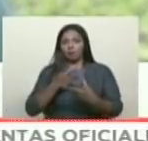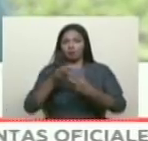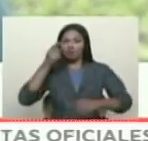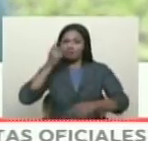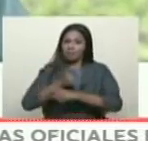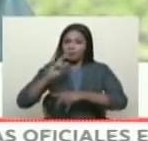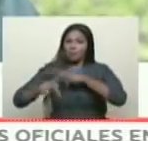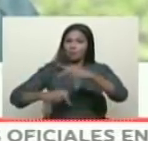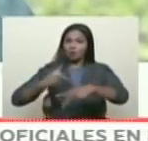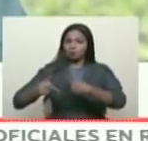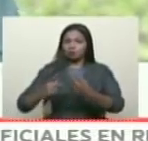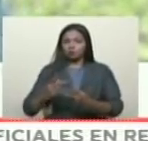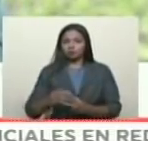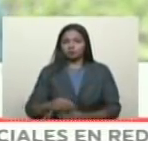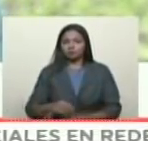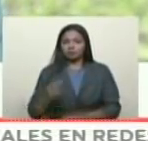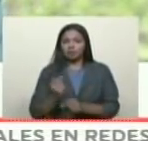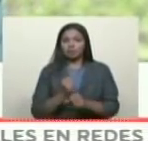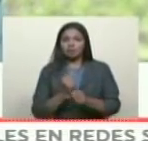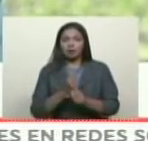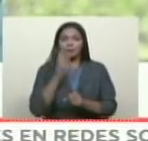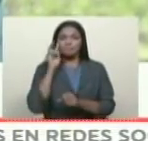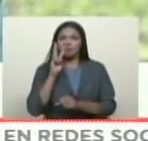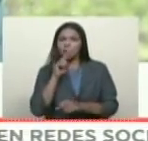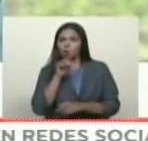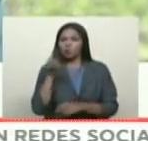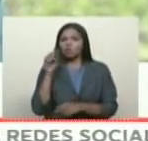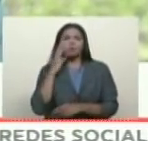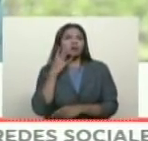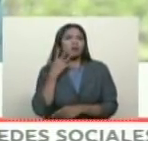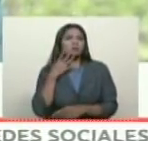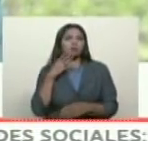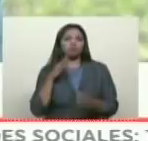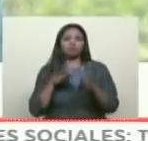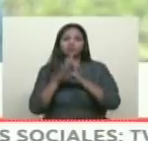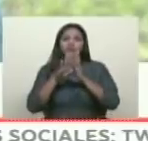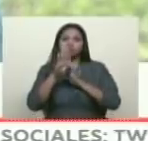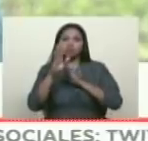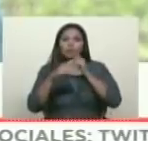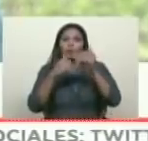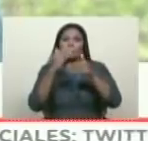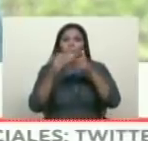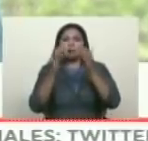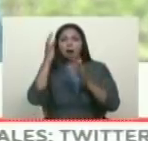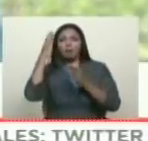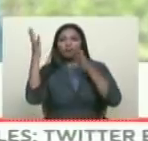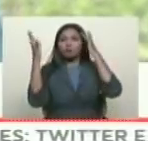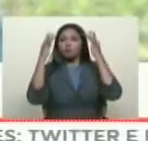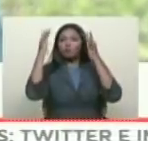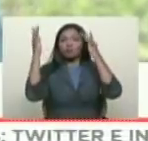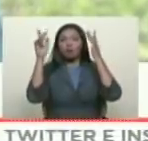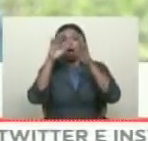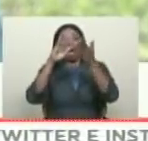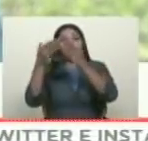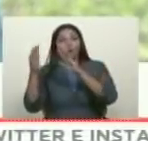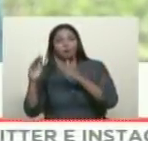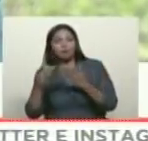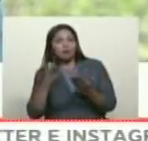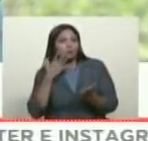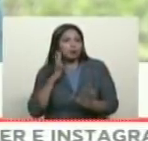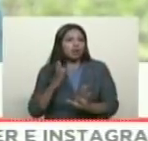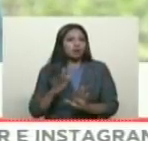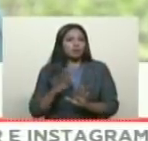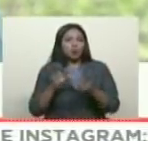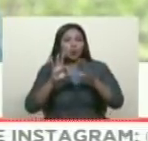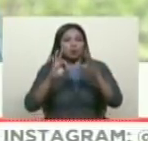producir en el trabajo. Fíjense ustedes cómo van surgiendo las iniciativas en una comuna, en